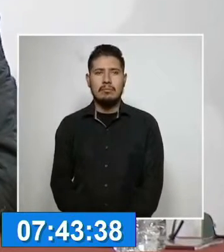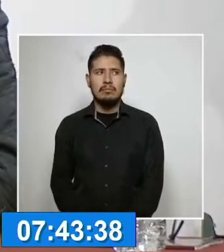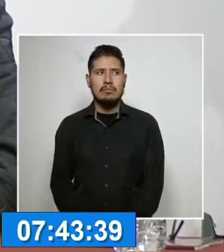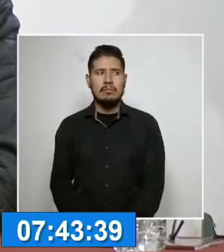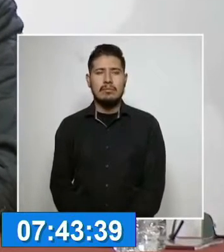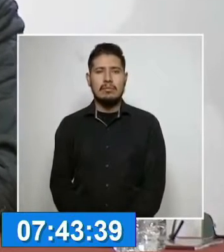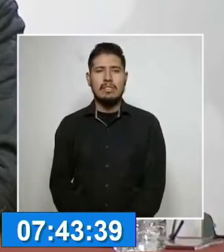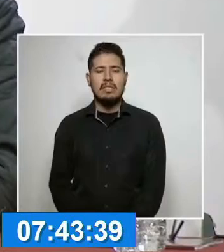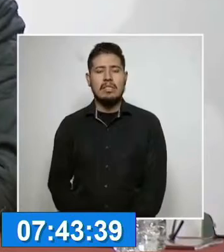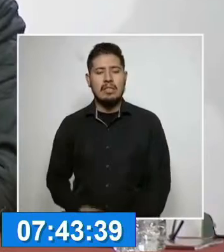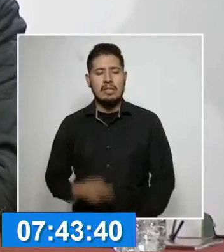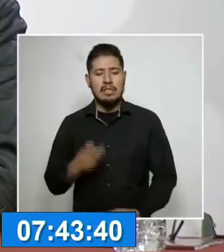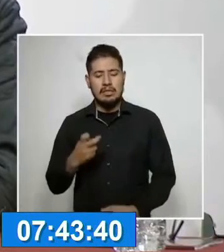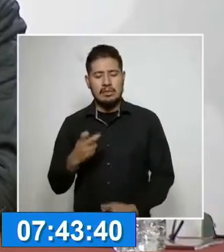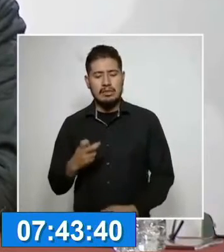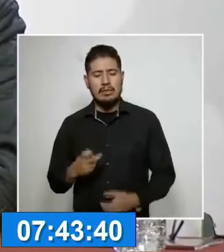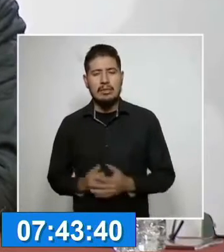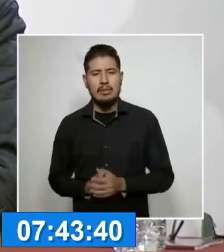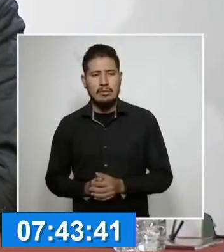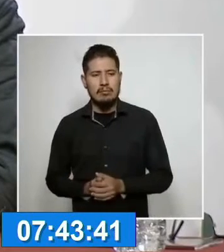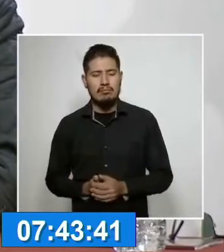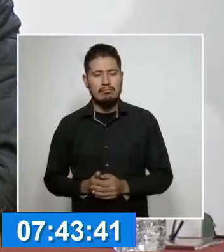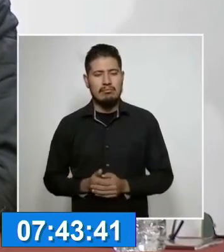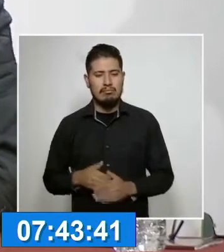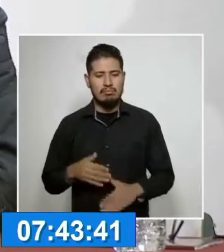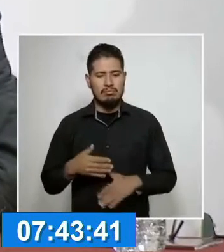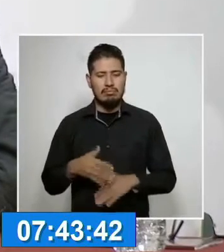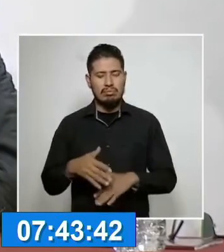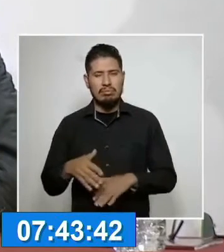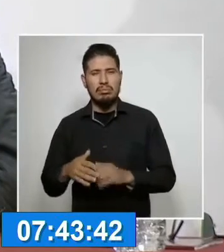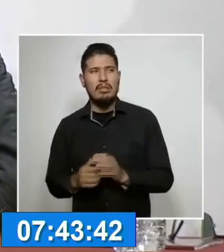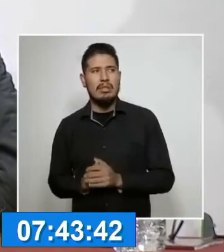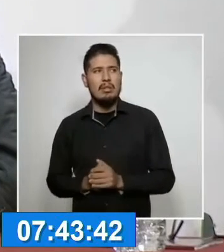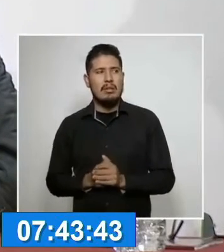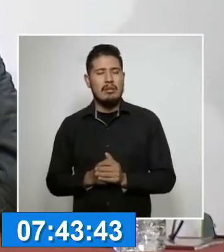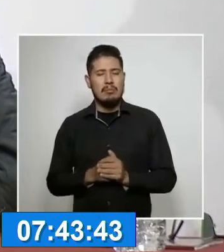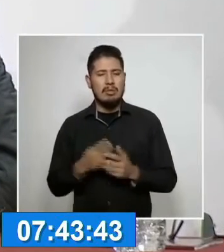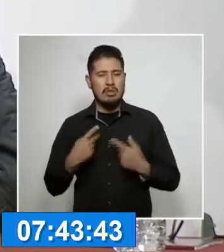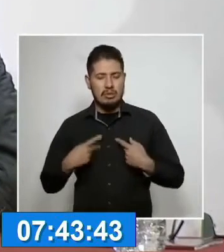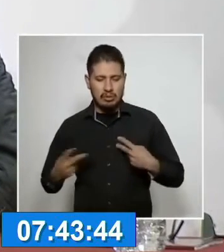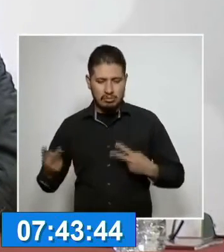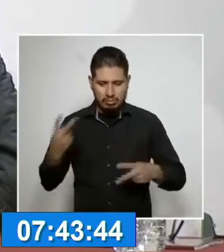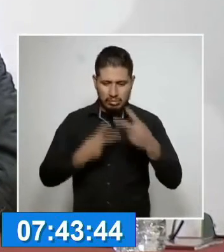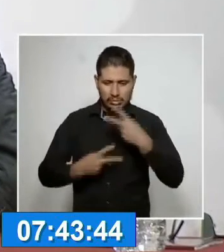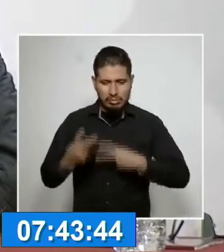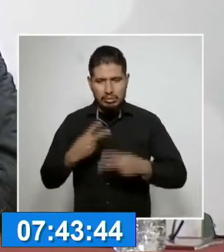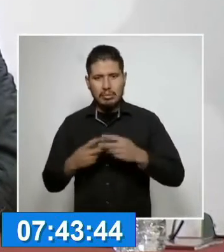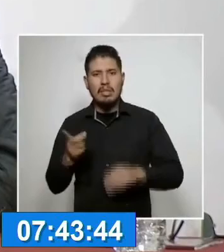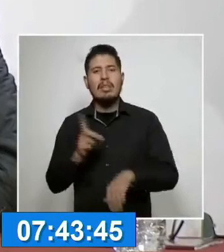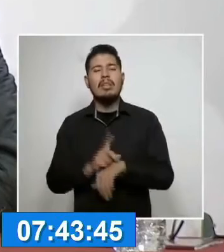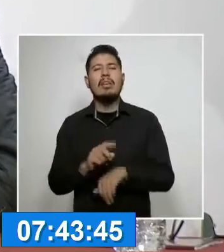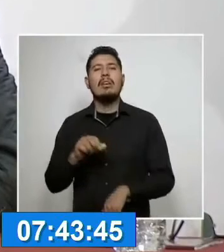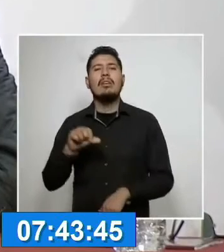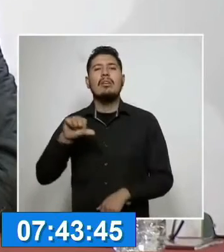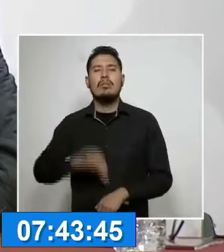a esta manifestación que hemos y que estamos apreciando el día de hoy